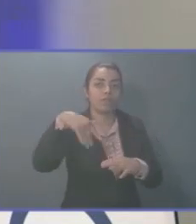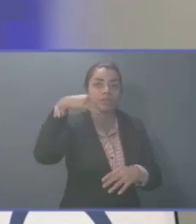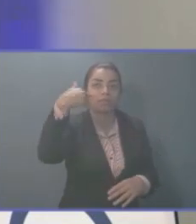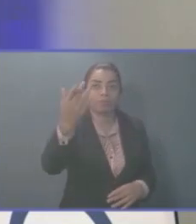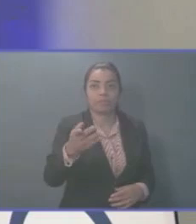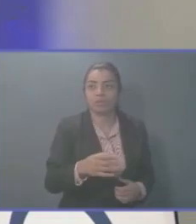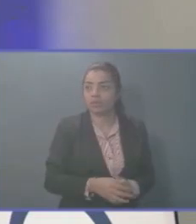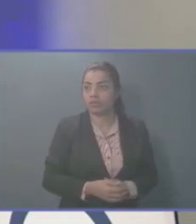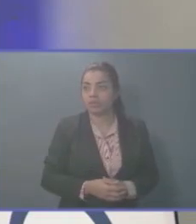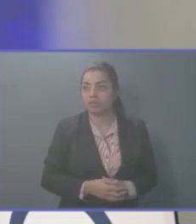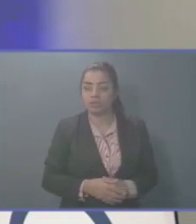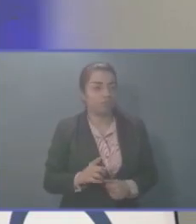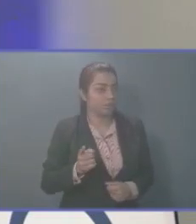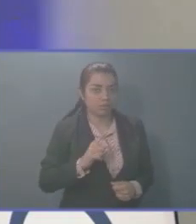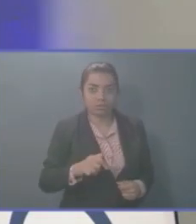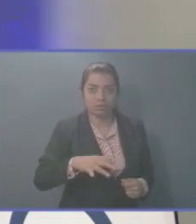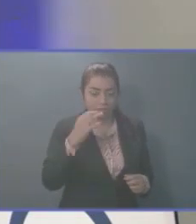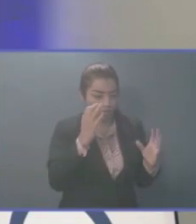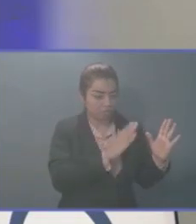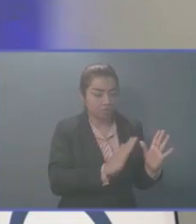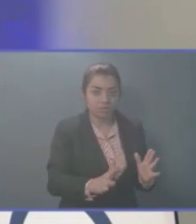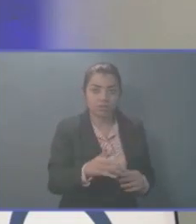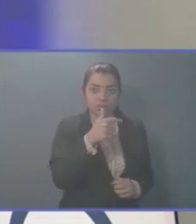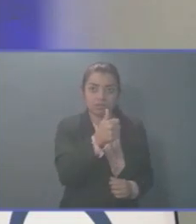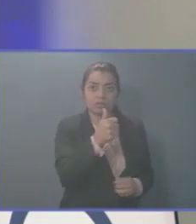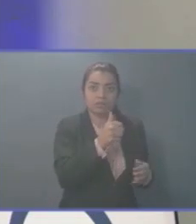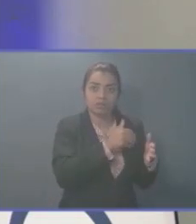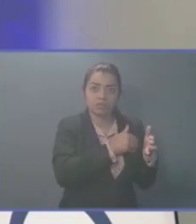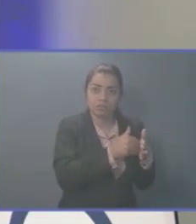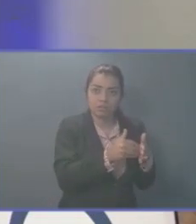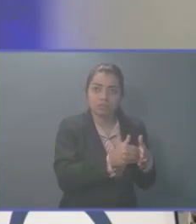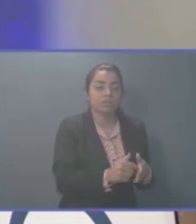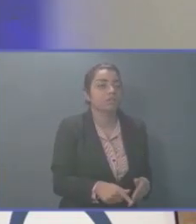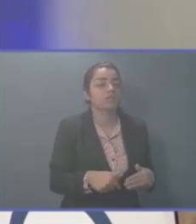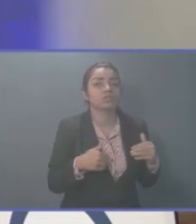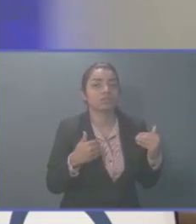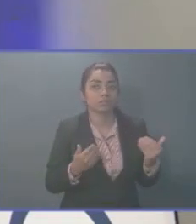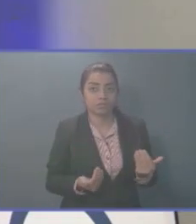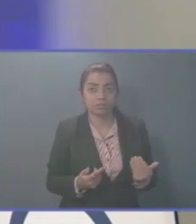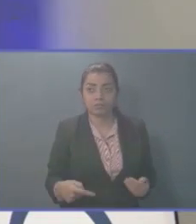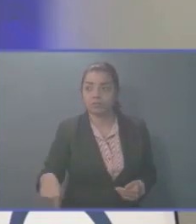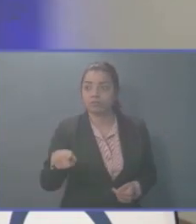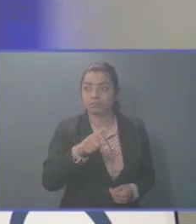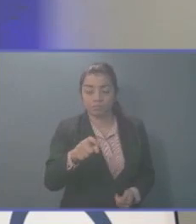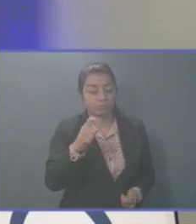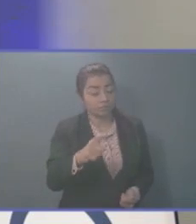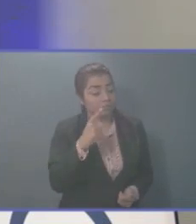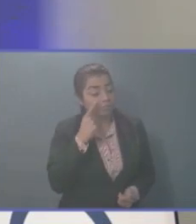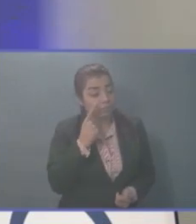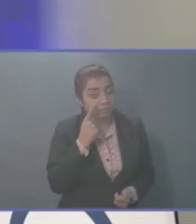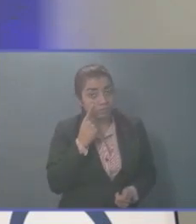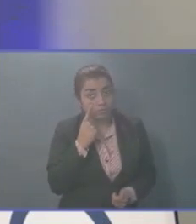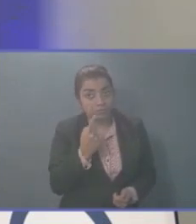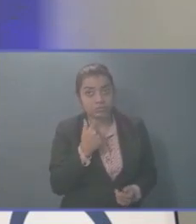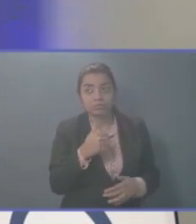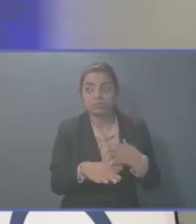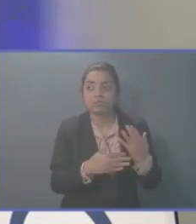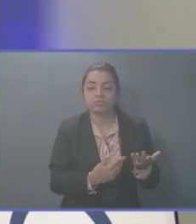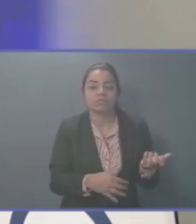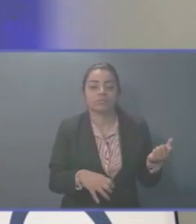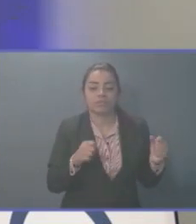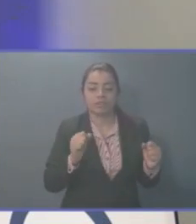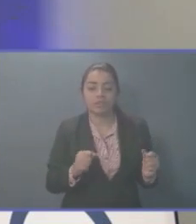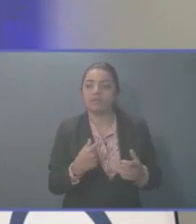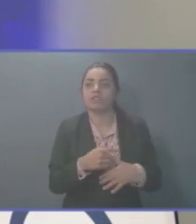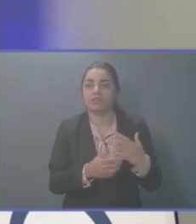segunda vuelta. No, si uno debe hacer las cosas bien desde el inicio, y por eso tenemos que cuidar todos los detalles,